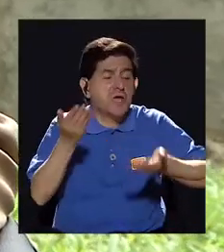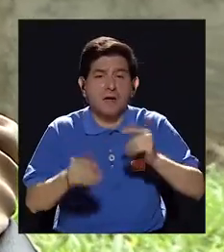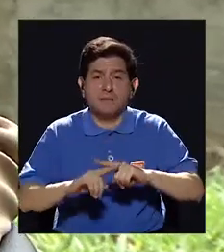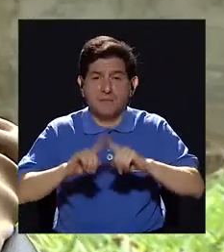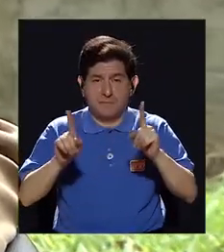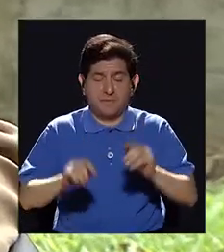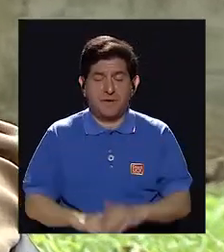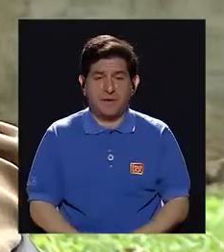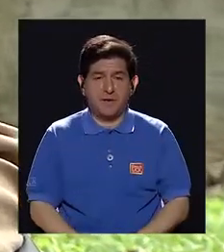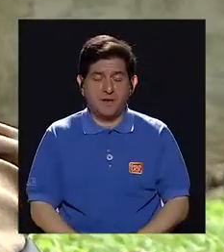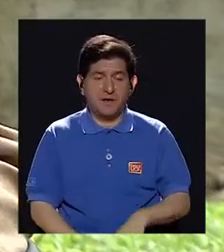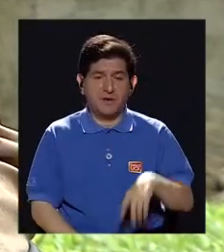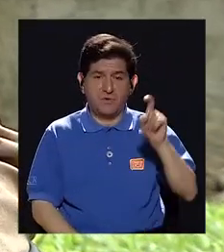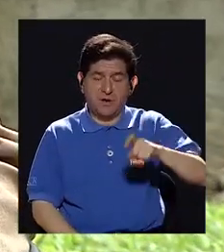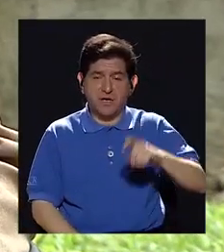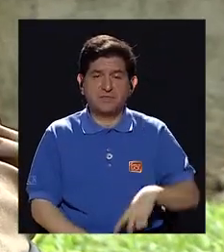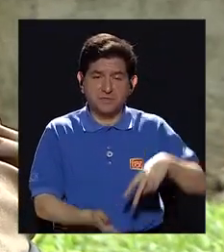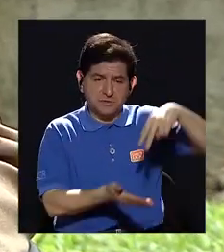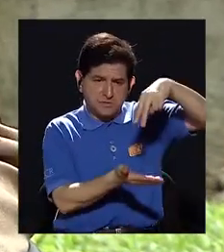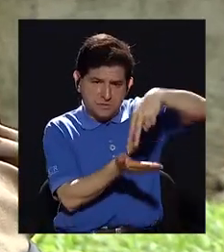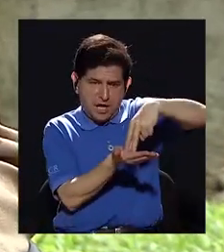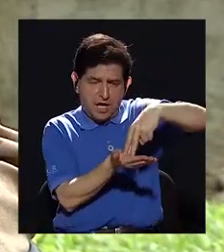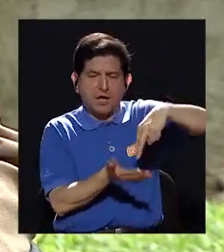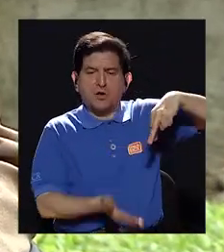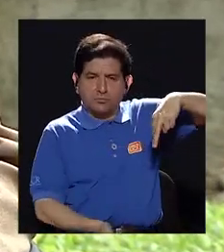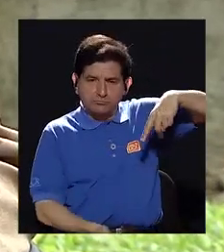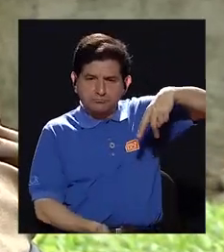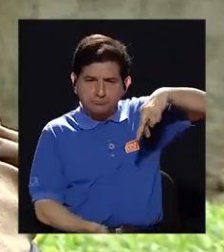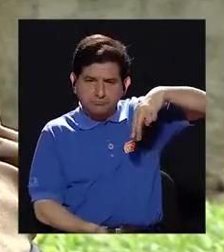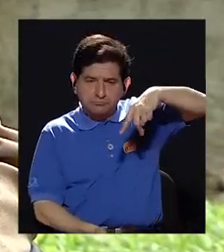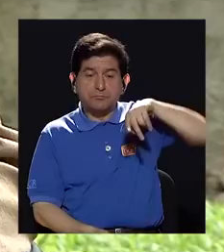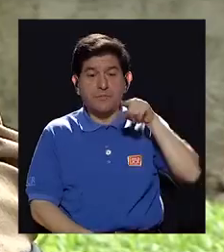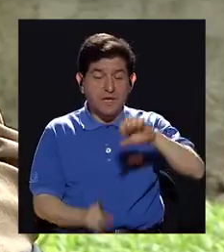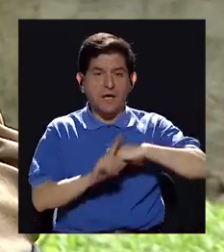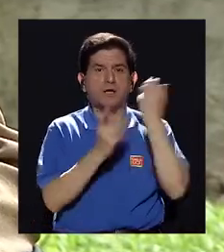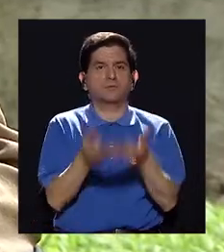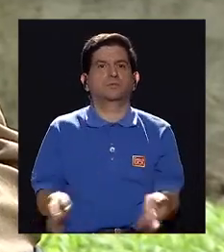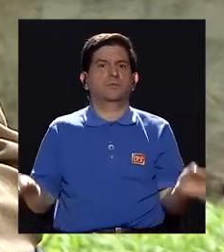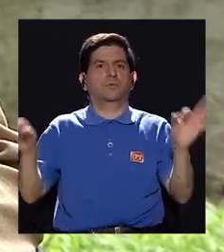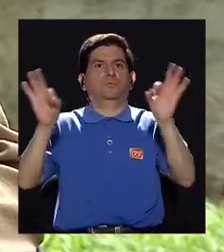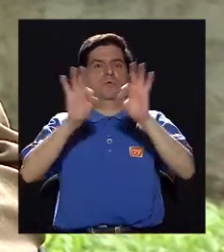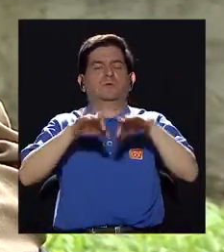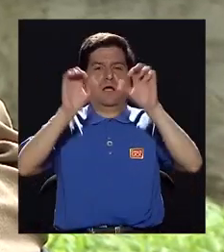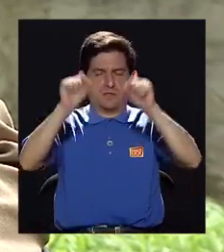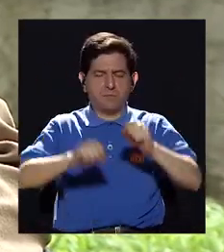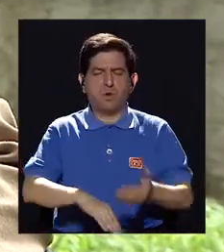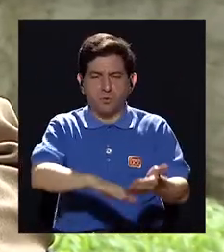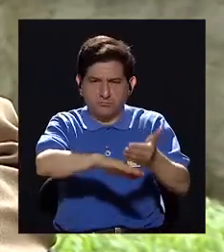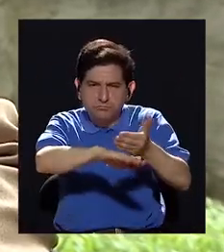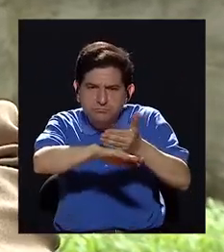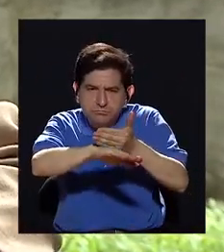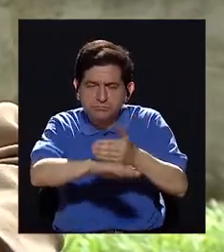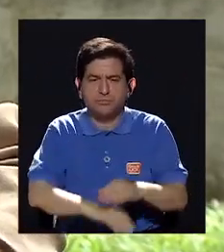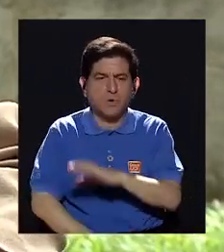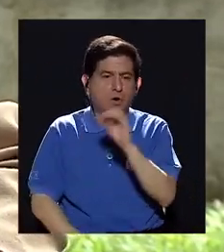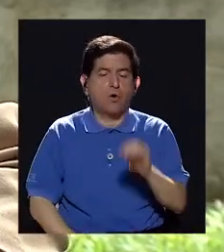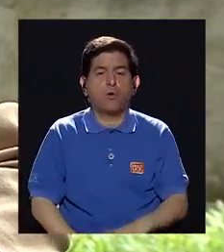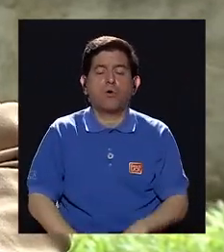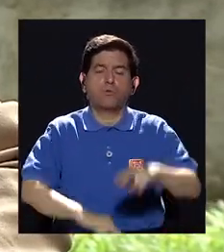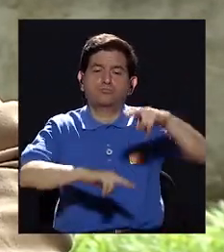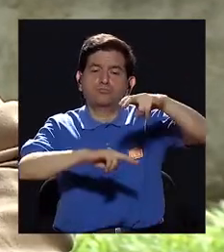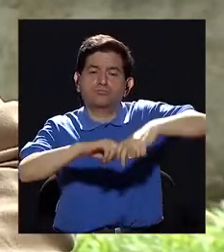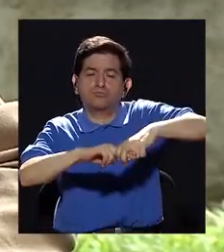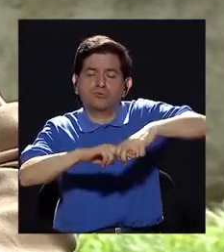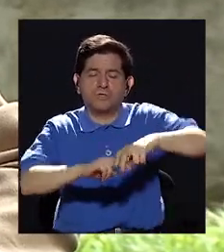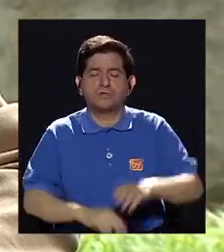podría ser, y si hay que levantarlo y ponerlo a caminar, eso va a ser fundamental para que logre caminar, o por lo menos